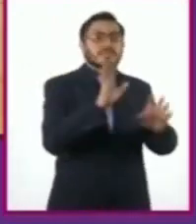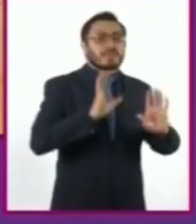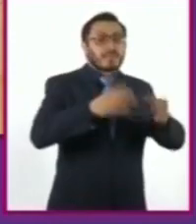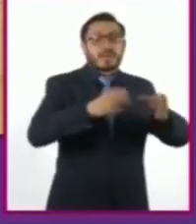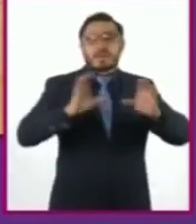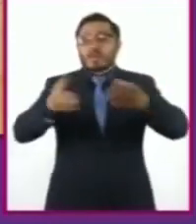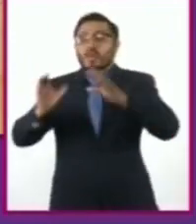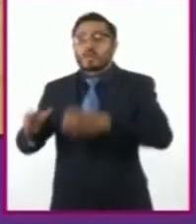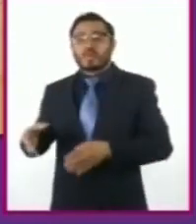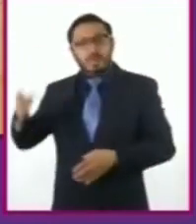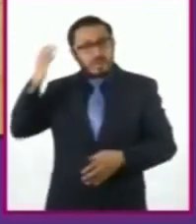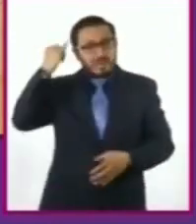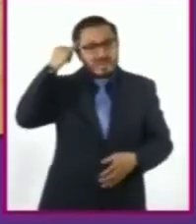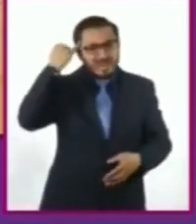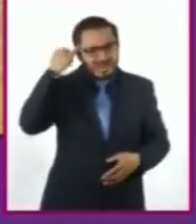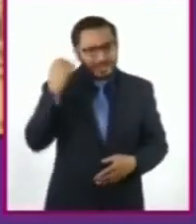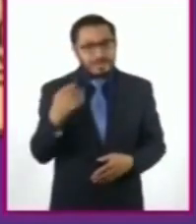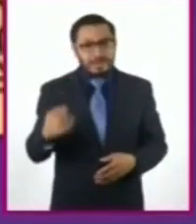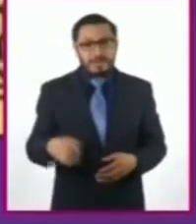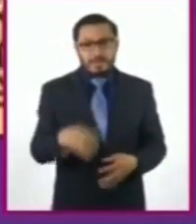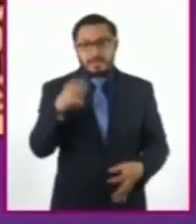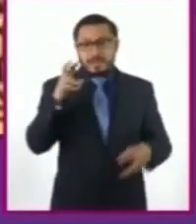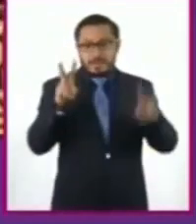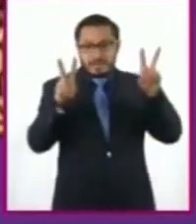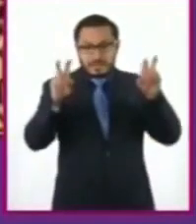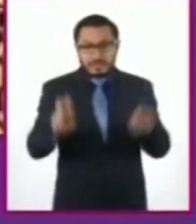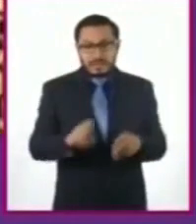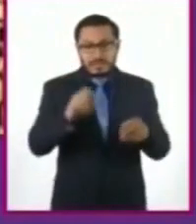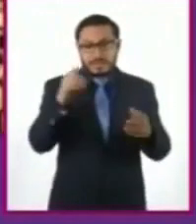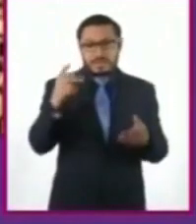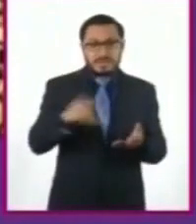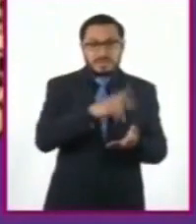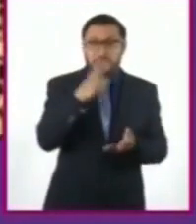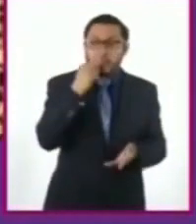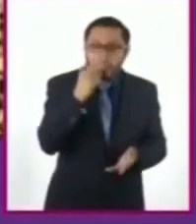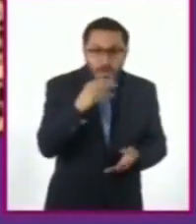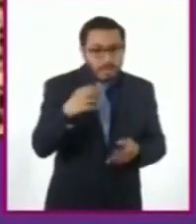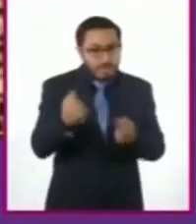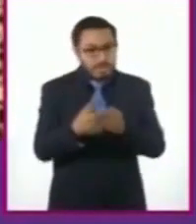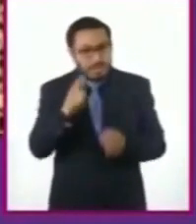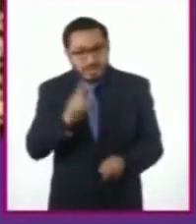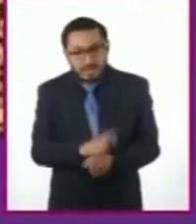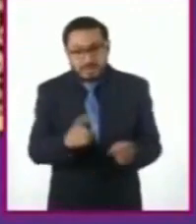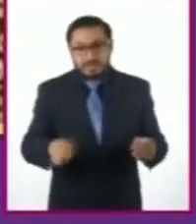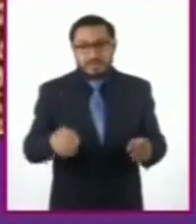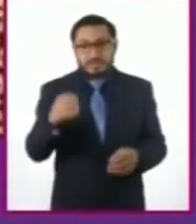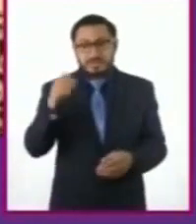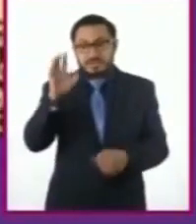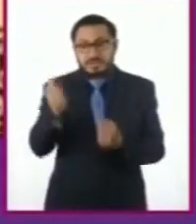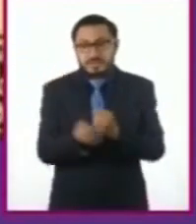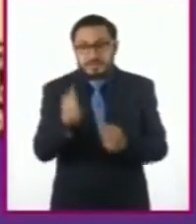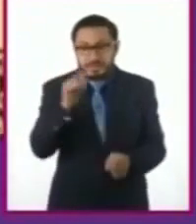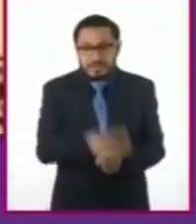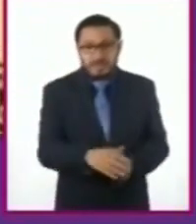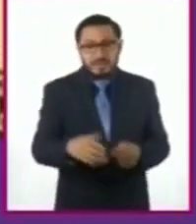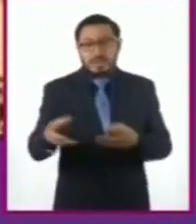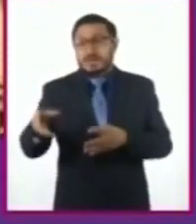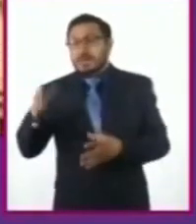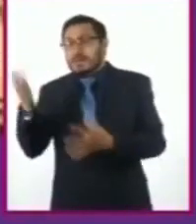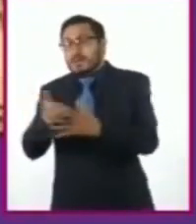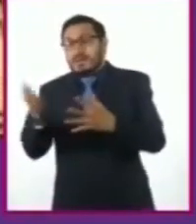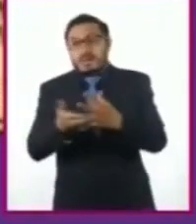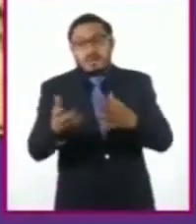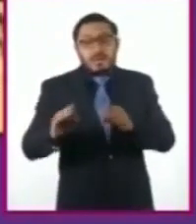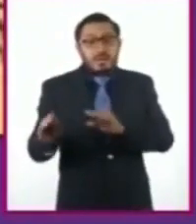indígenas, llevaba asuntos judiciales y civiles y administraba el repartimiento. Su jurisdicción no era